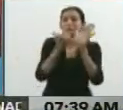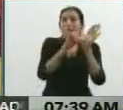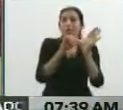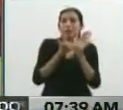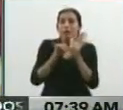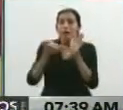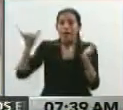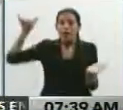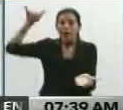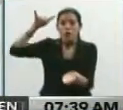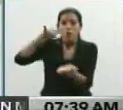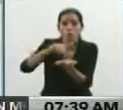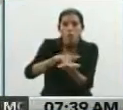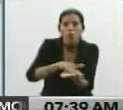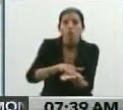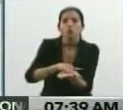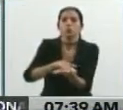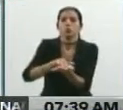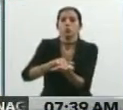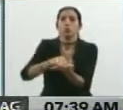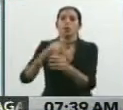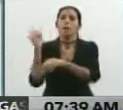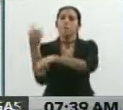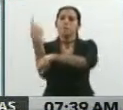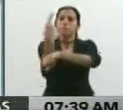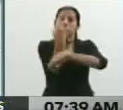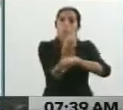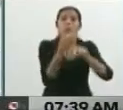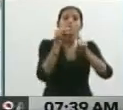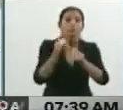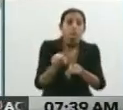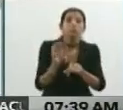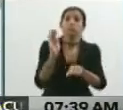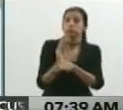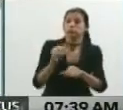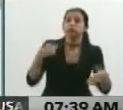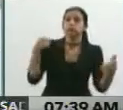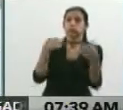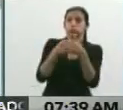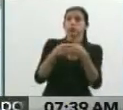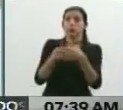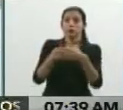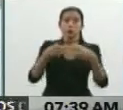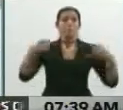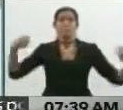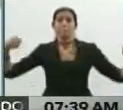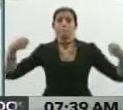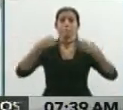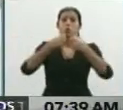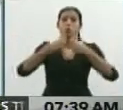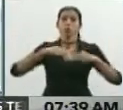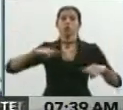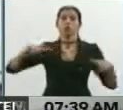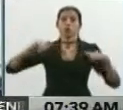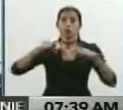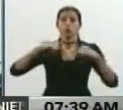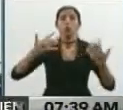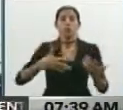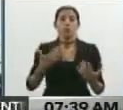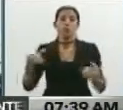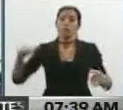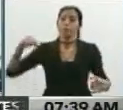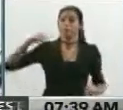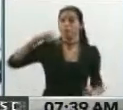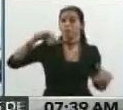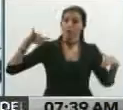aeropuertos o de helipuertos e incluso puede generar un accidente aéreo estos aparatos y estos equipos tienen capacidades de volar